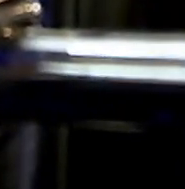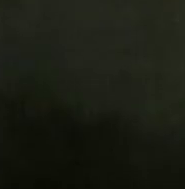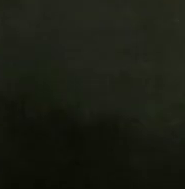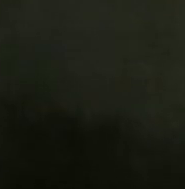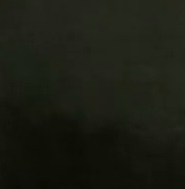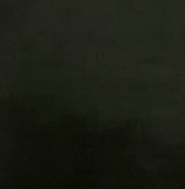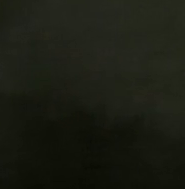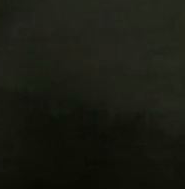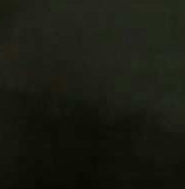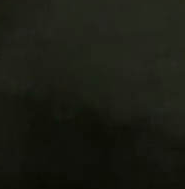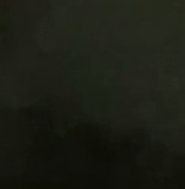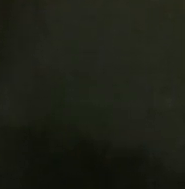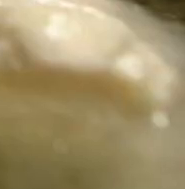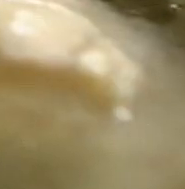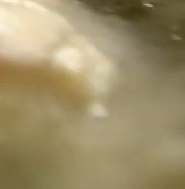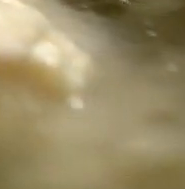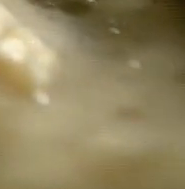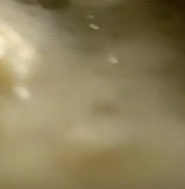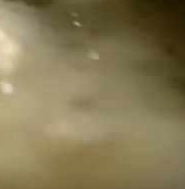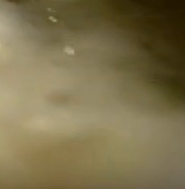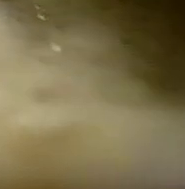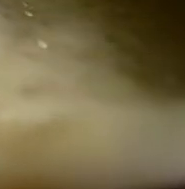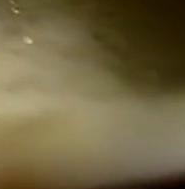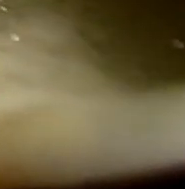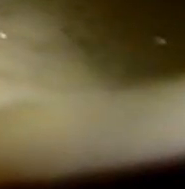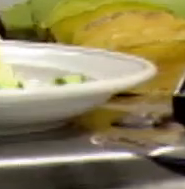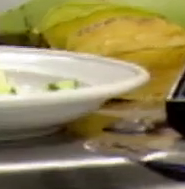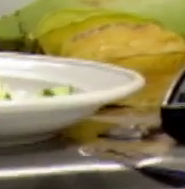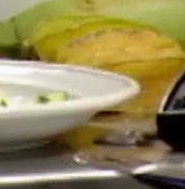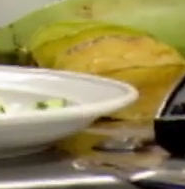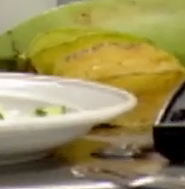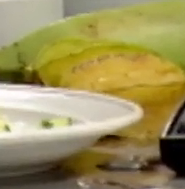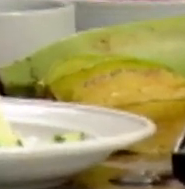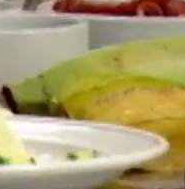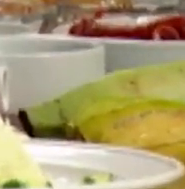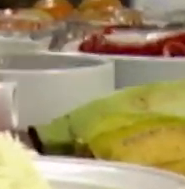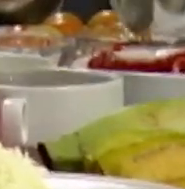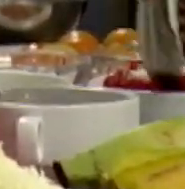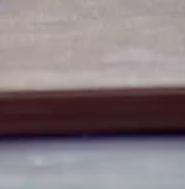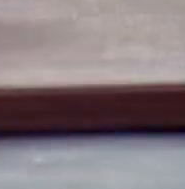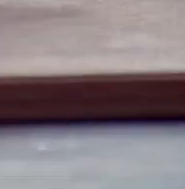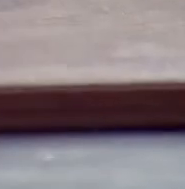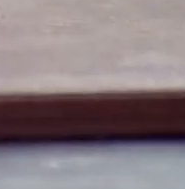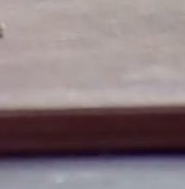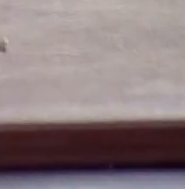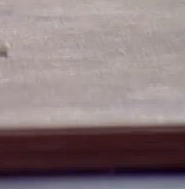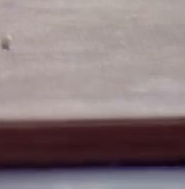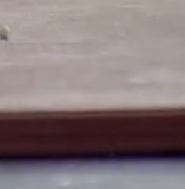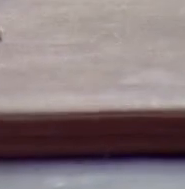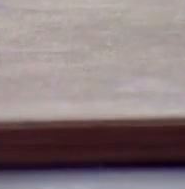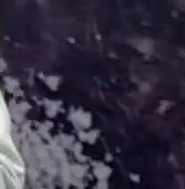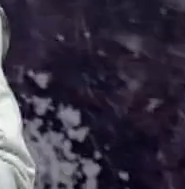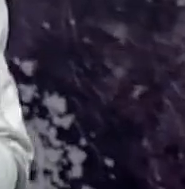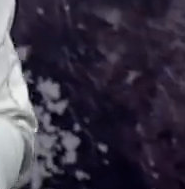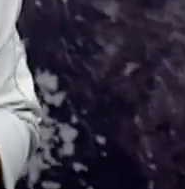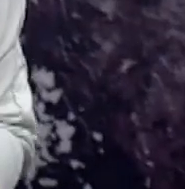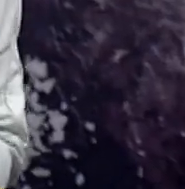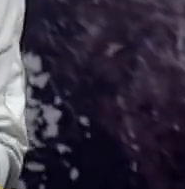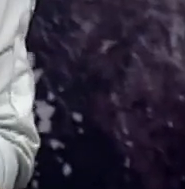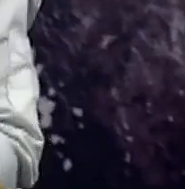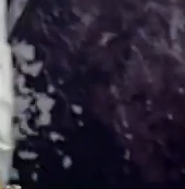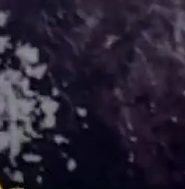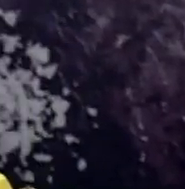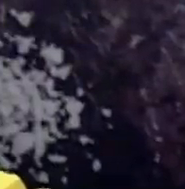grande, cocine a fuego medio las vísceras y la cabeza de cerdo. Agregue chile dulce, cebolla, ajos y orégano.